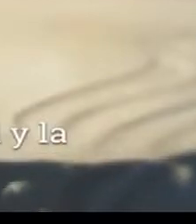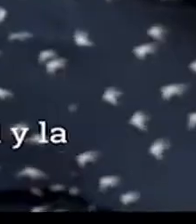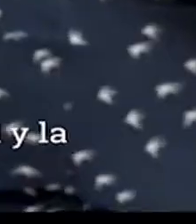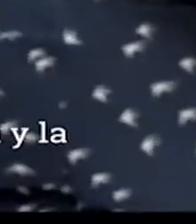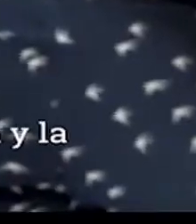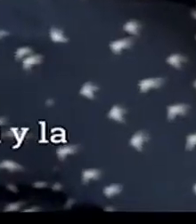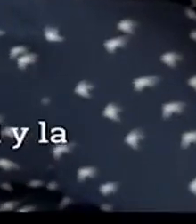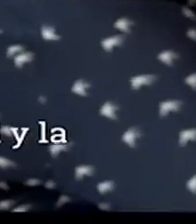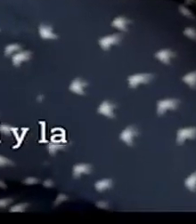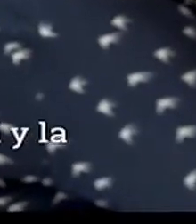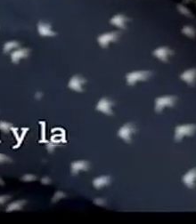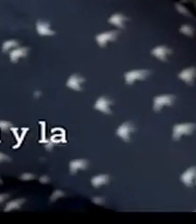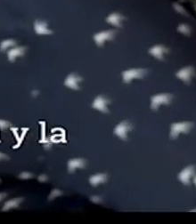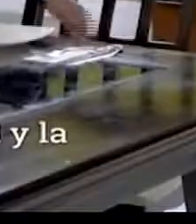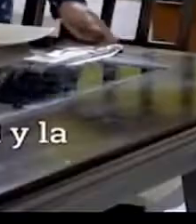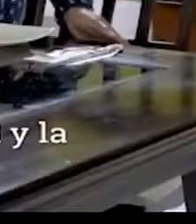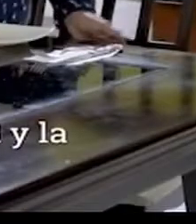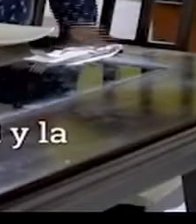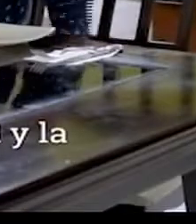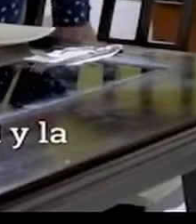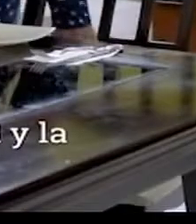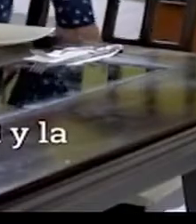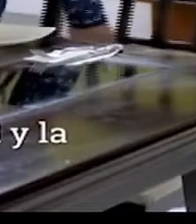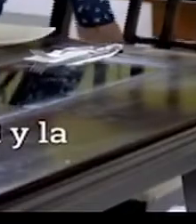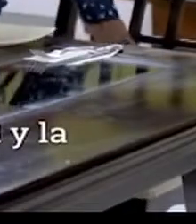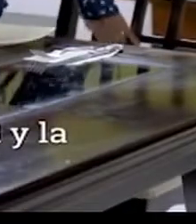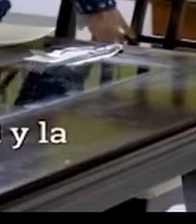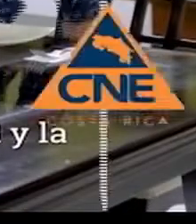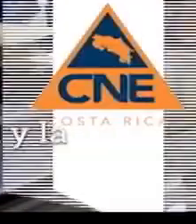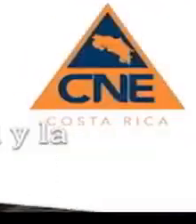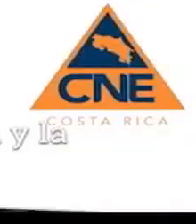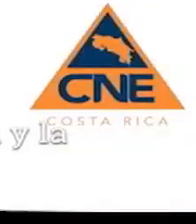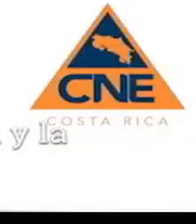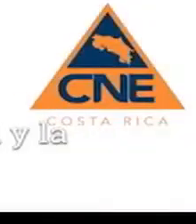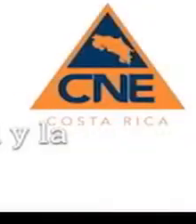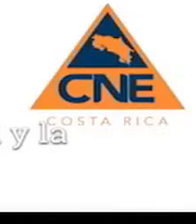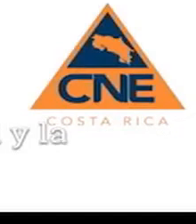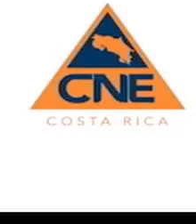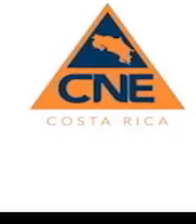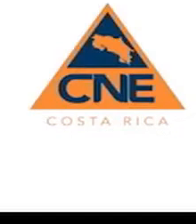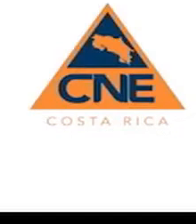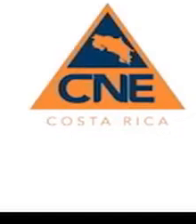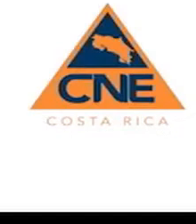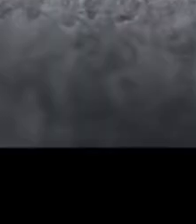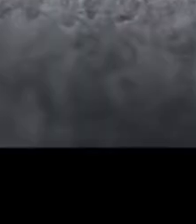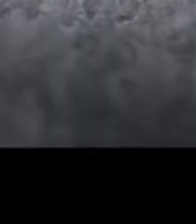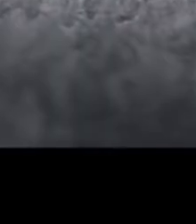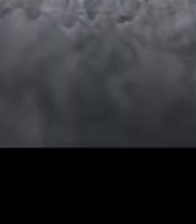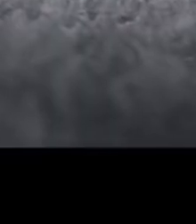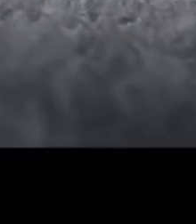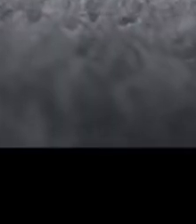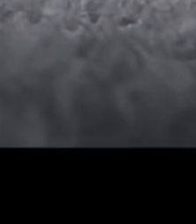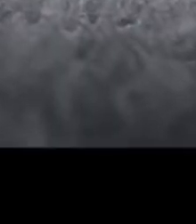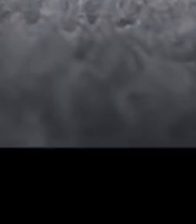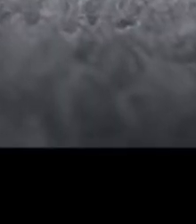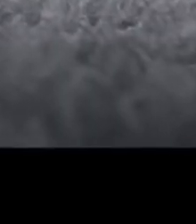puntual, aseguramos el servicio, su salud y la protección ante el COVID-19.